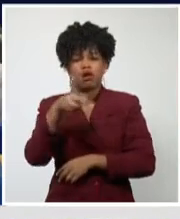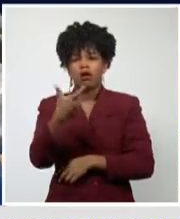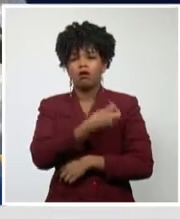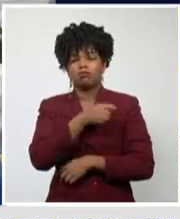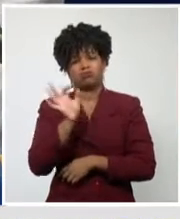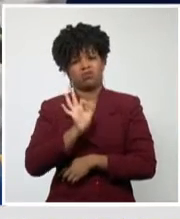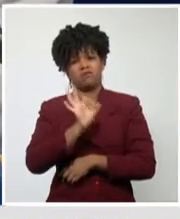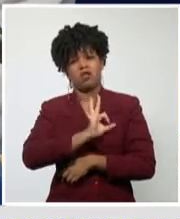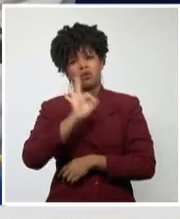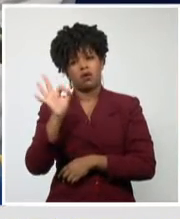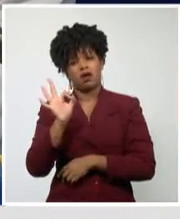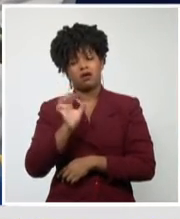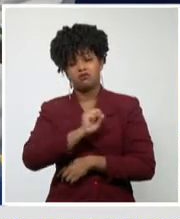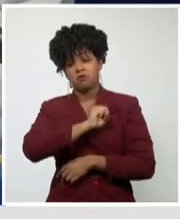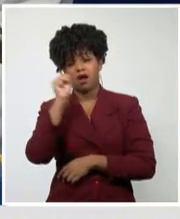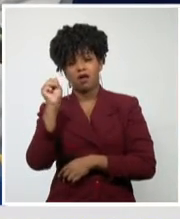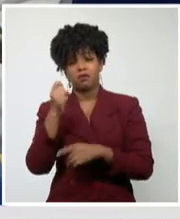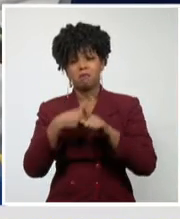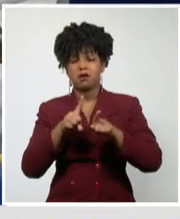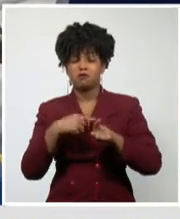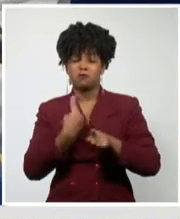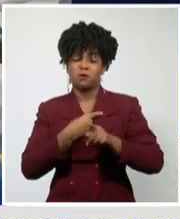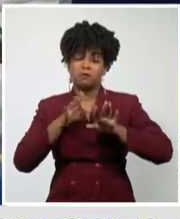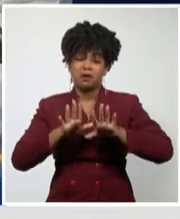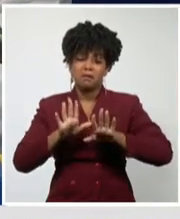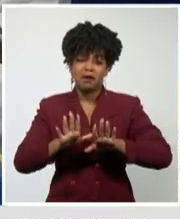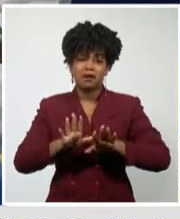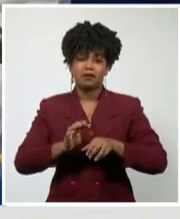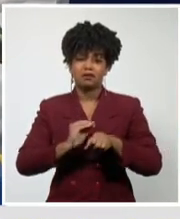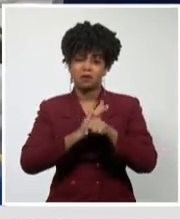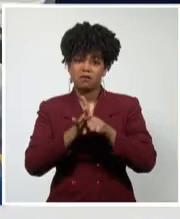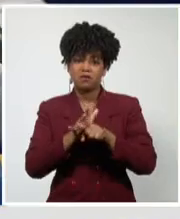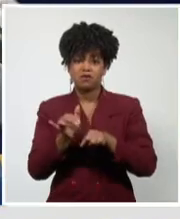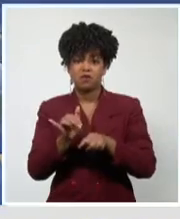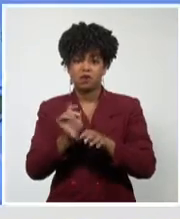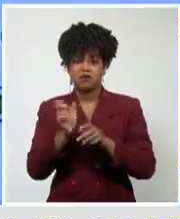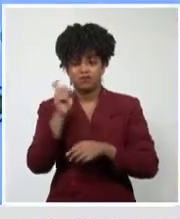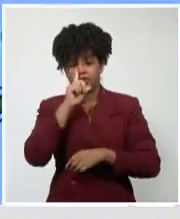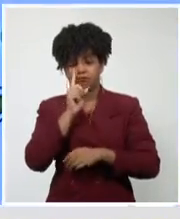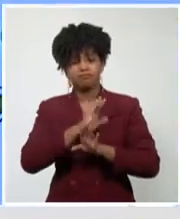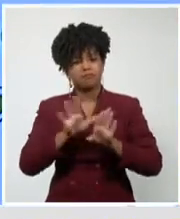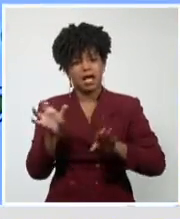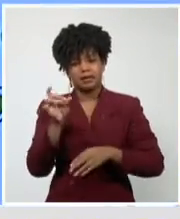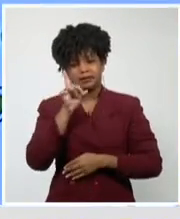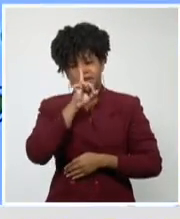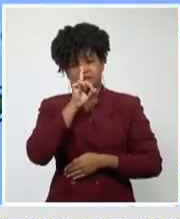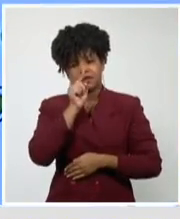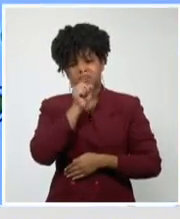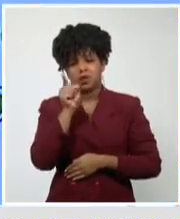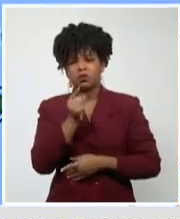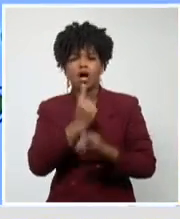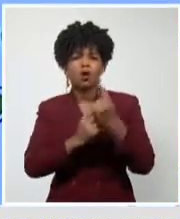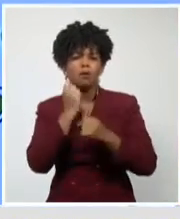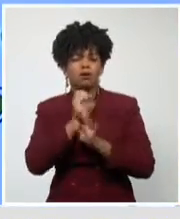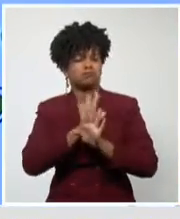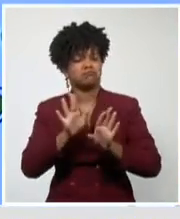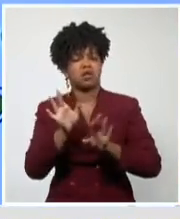optimistas de que va a aparecer. ¿Hay algo más? Terminamos ya la Yo quería